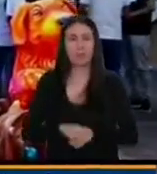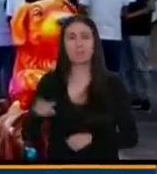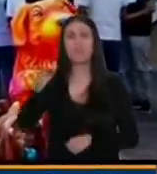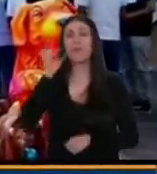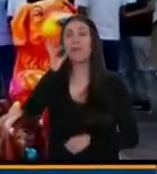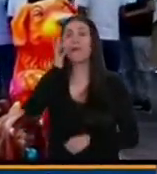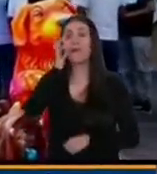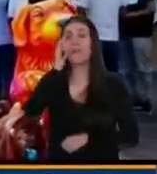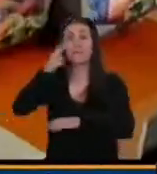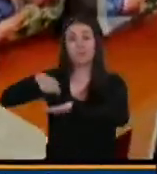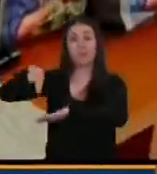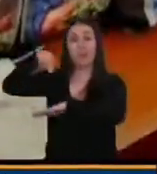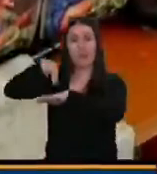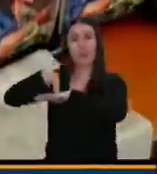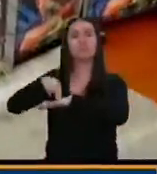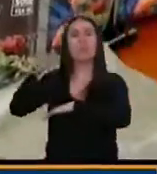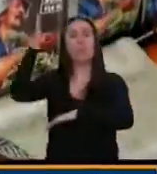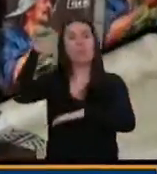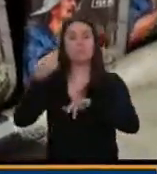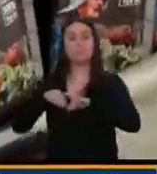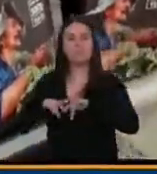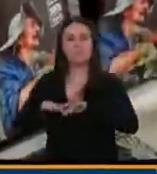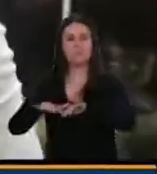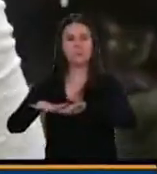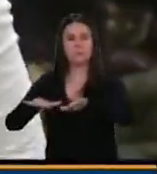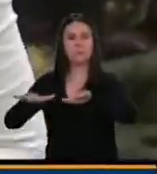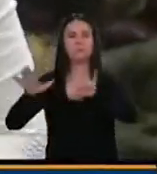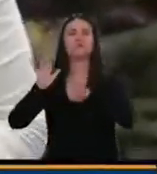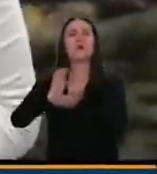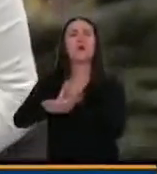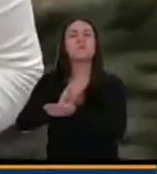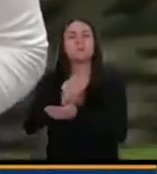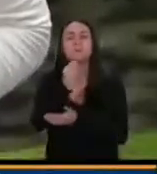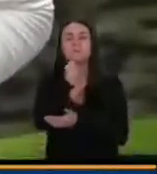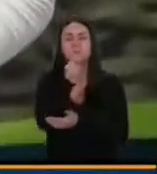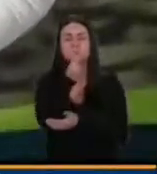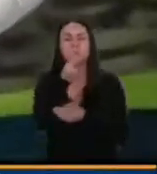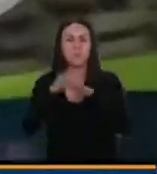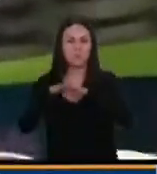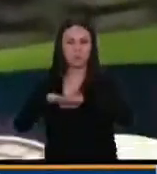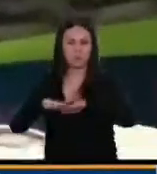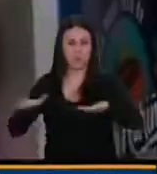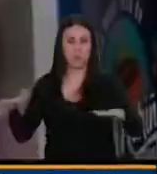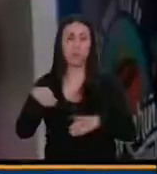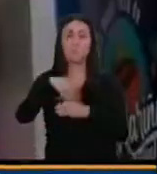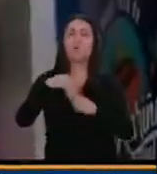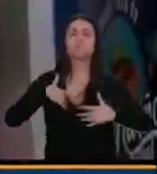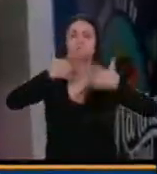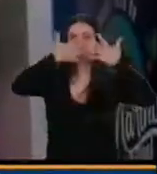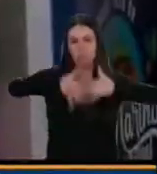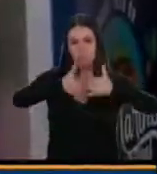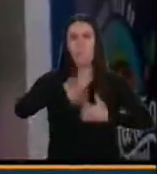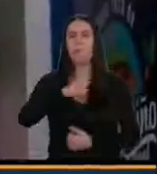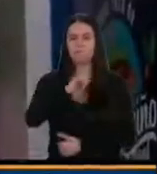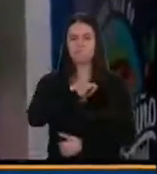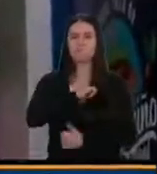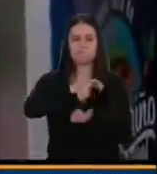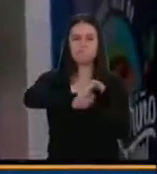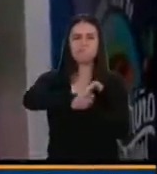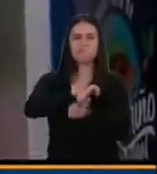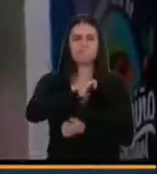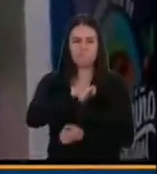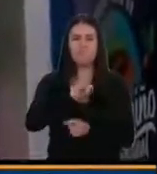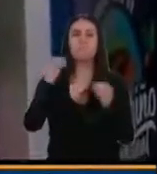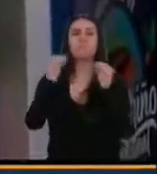nariño viene ganando terreno como uno de los más suaves tenemos una planta de procesos tenemos nuestro café en